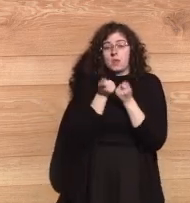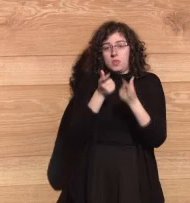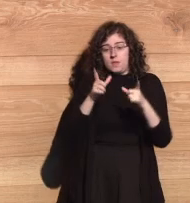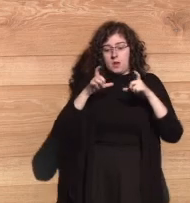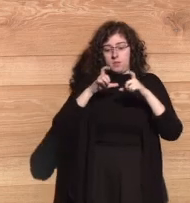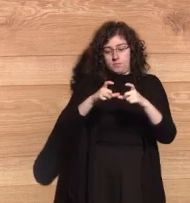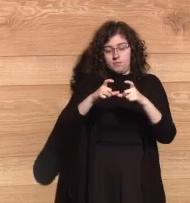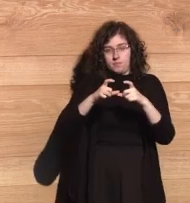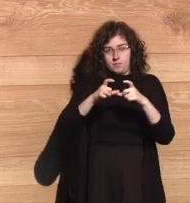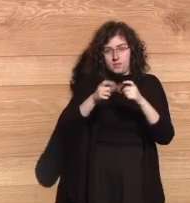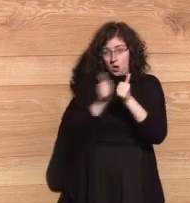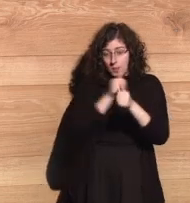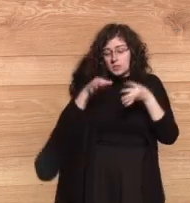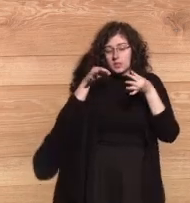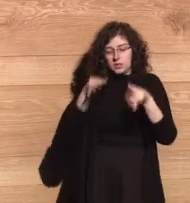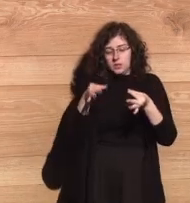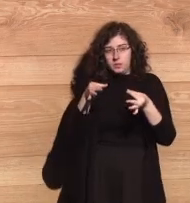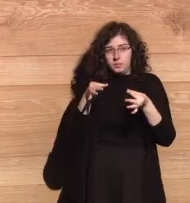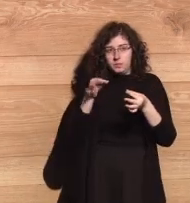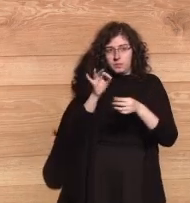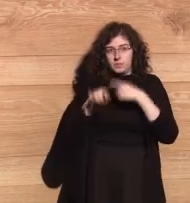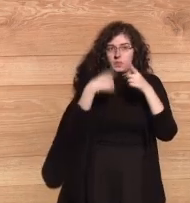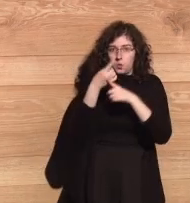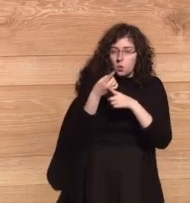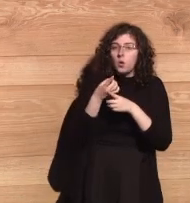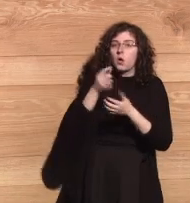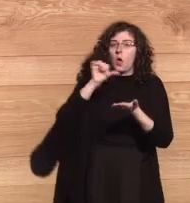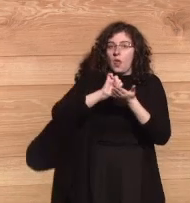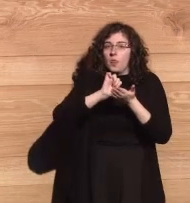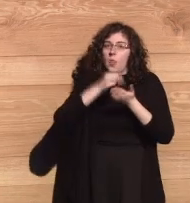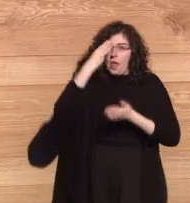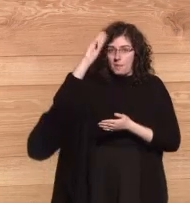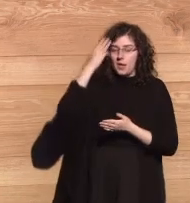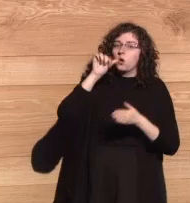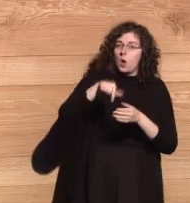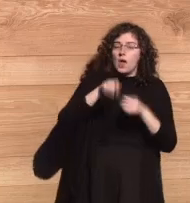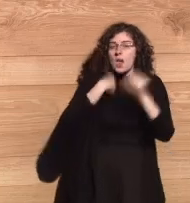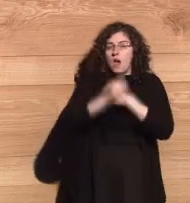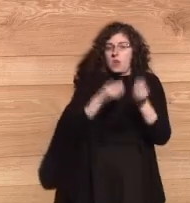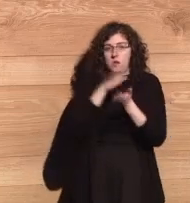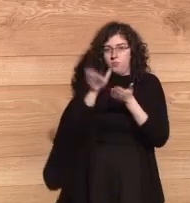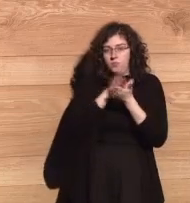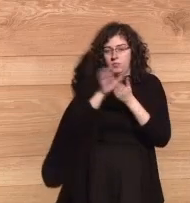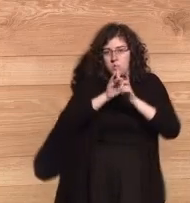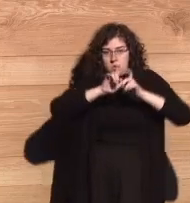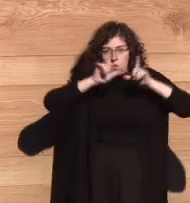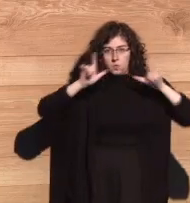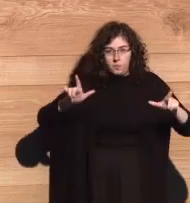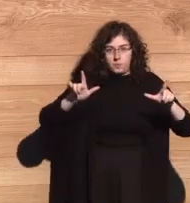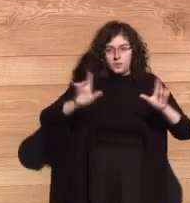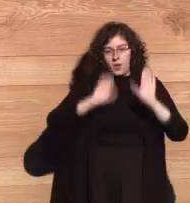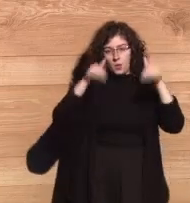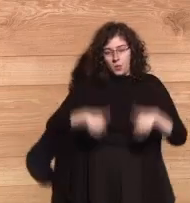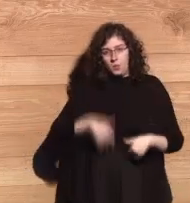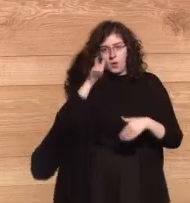en el momento. Después me iba a la Ciudad de México, ahí hice impresiones más grandes. Y regresaba al